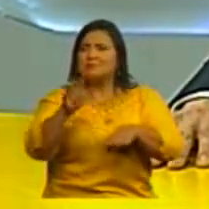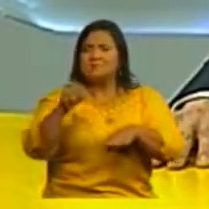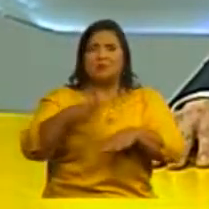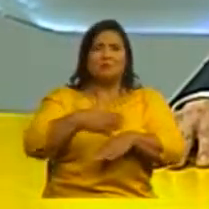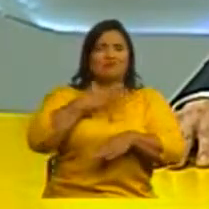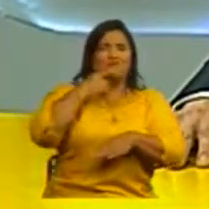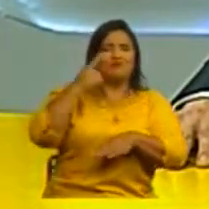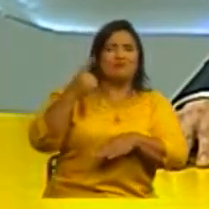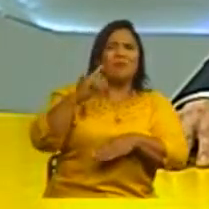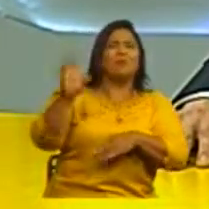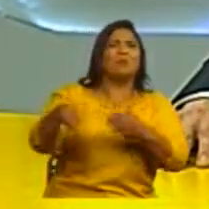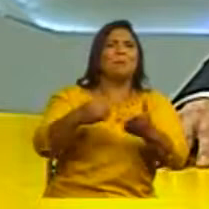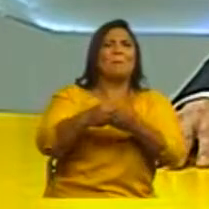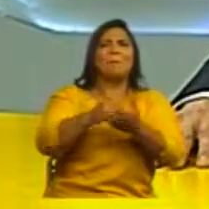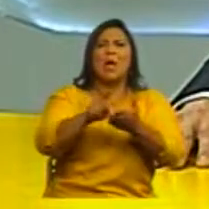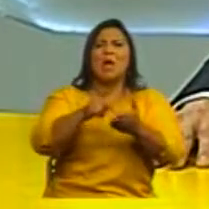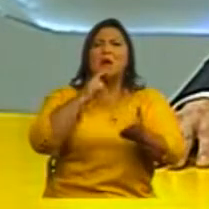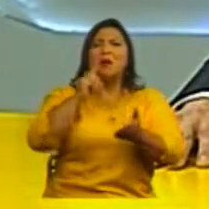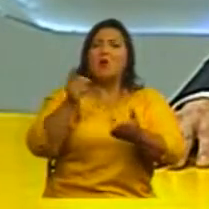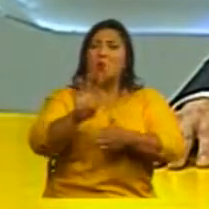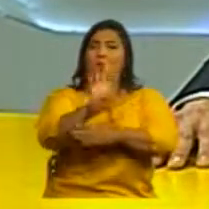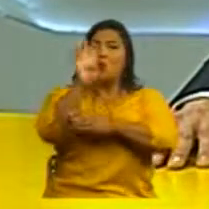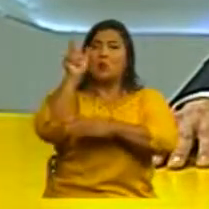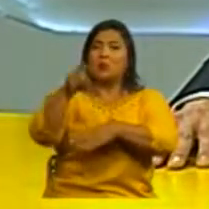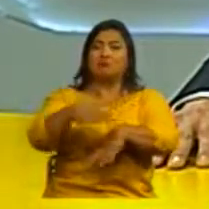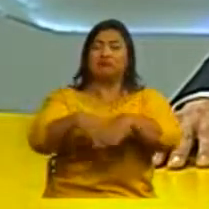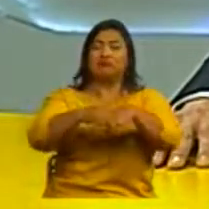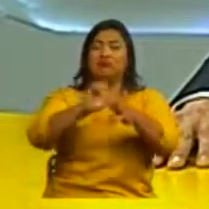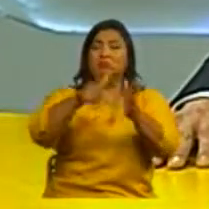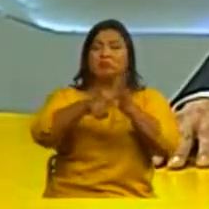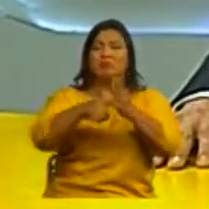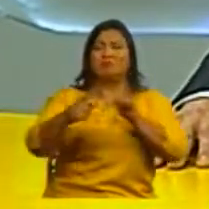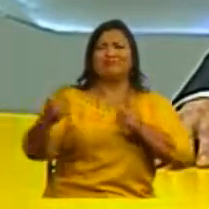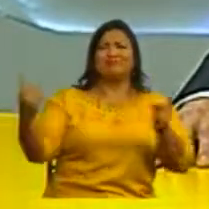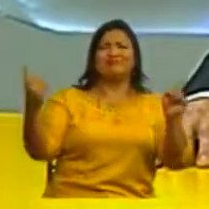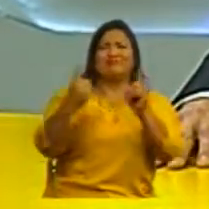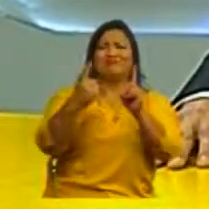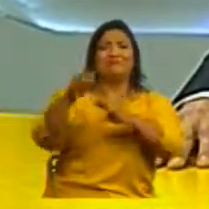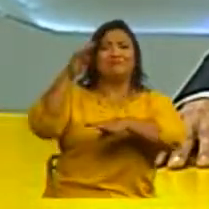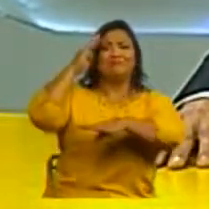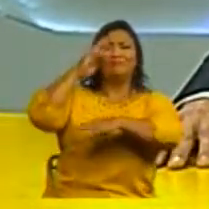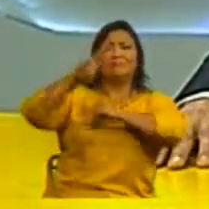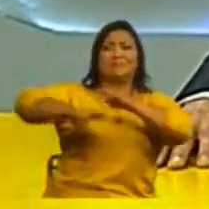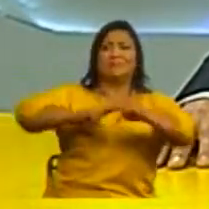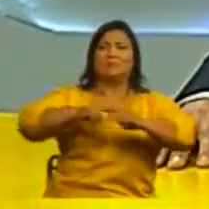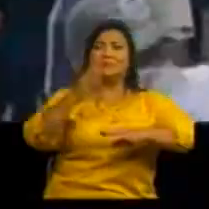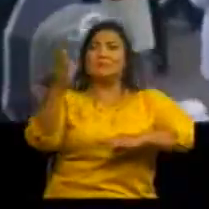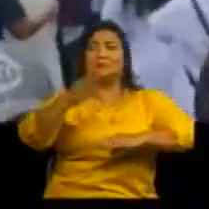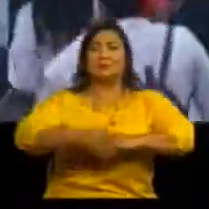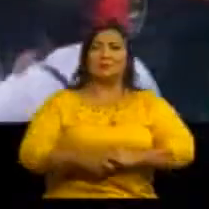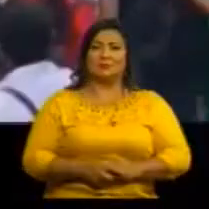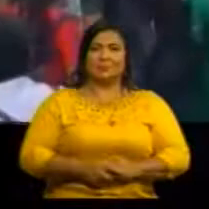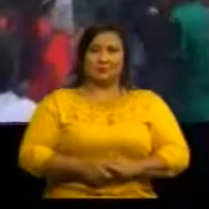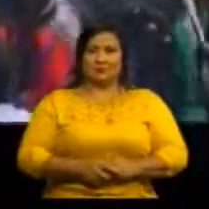sus remuneraciones. Cuatro de ellos fueron retenidos luego que se enfrentaran con la Policía Nacional.